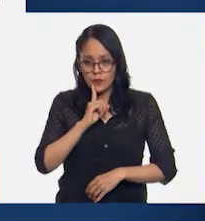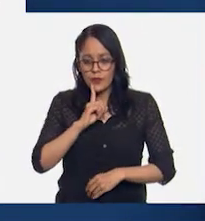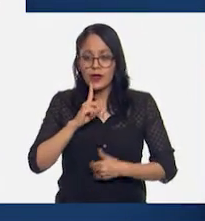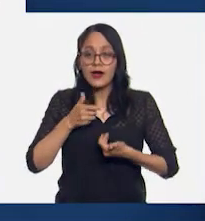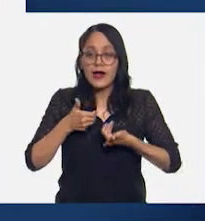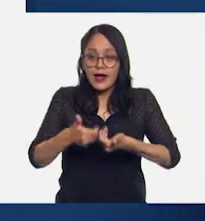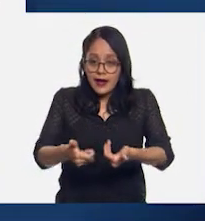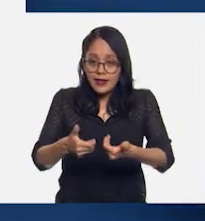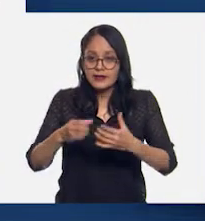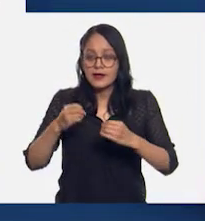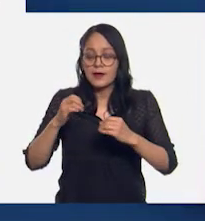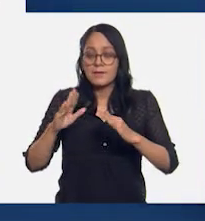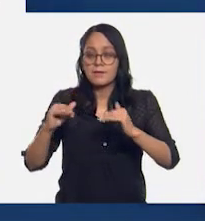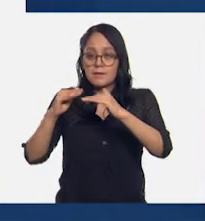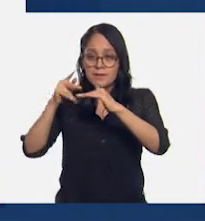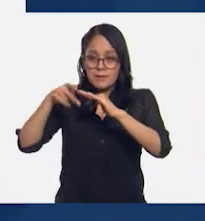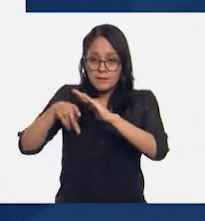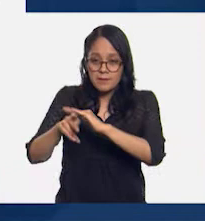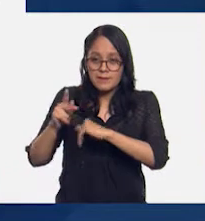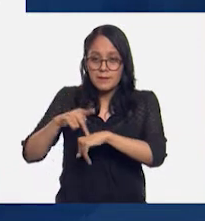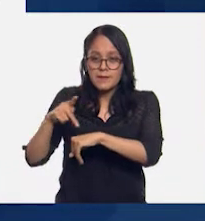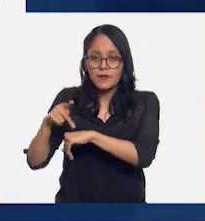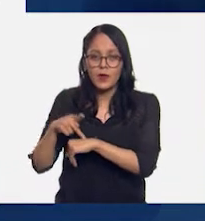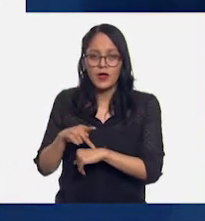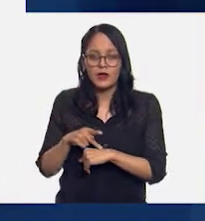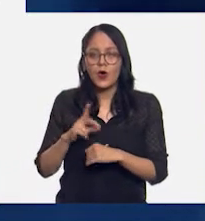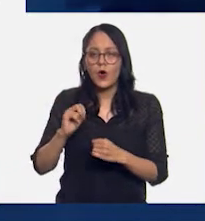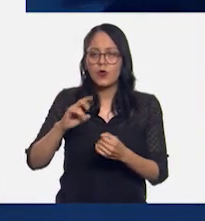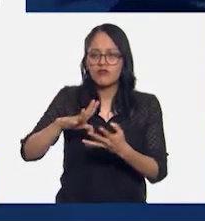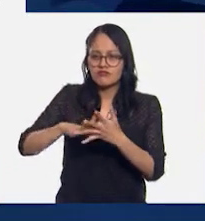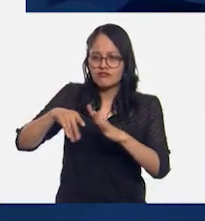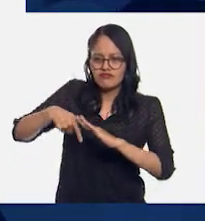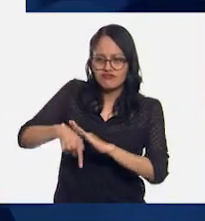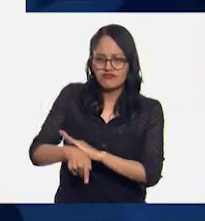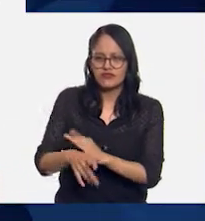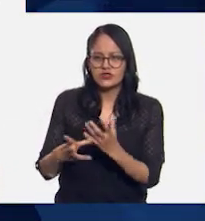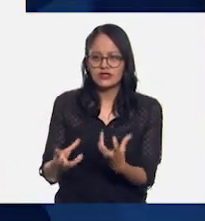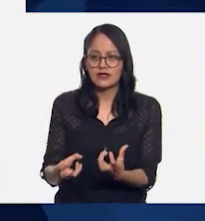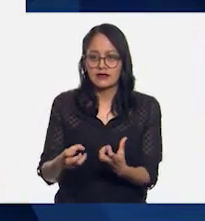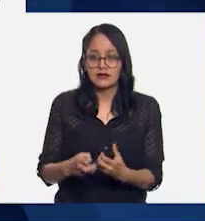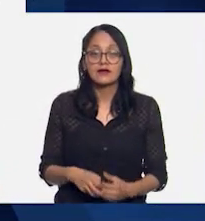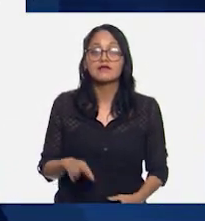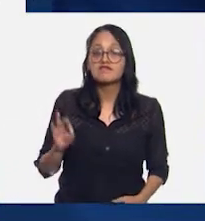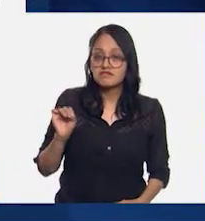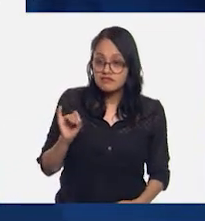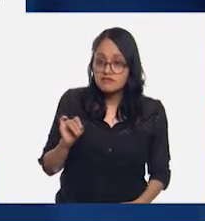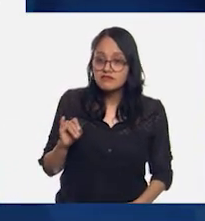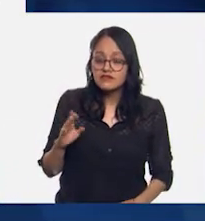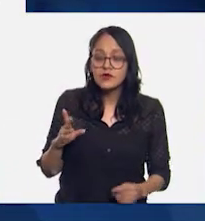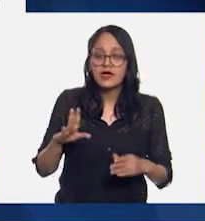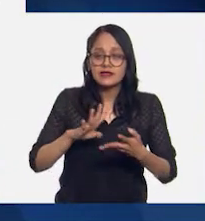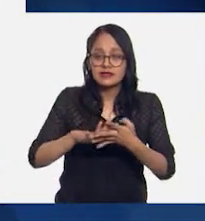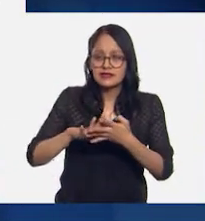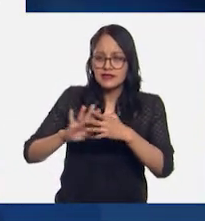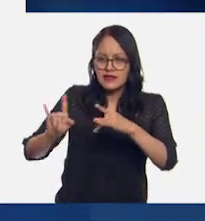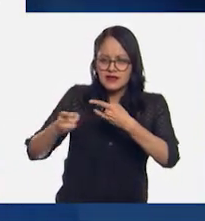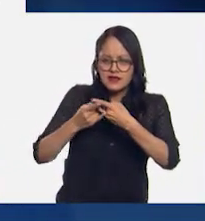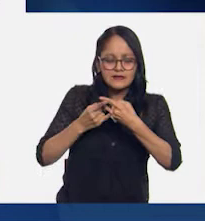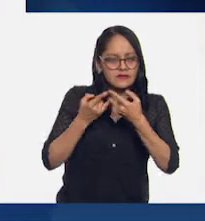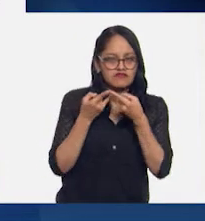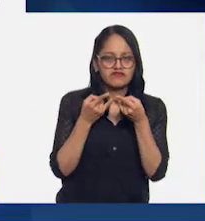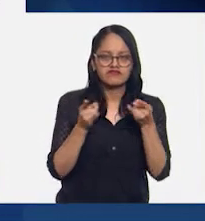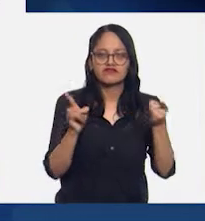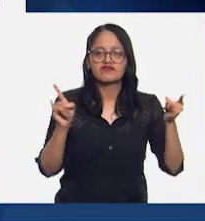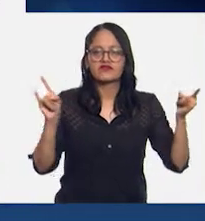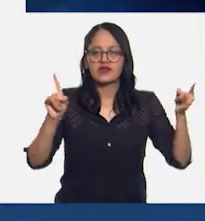seco calabozo. Sí, siempre y cuando se abra la puerta del encierro, gracias a lo cual florece la magia